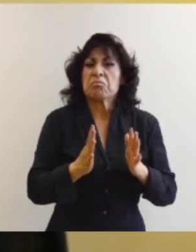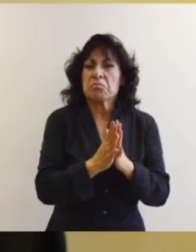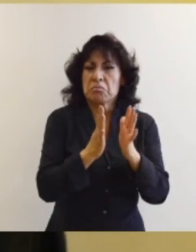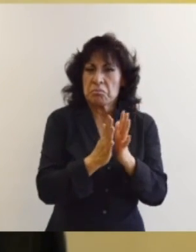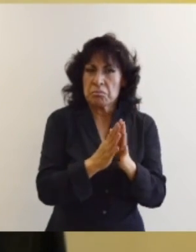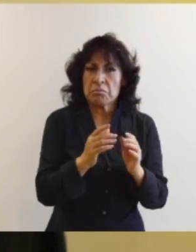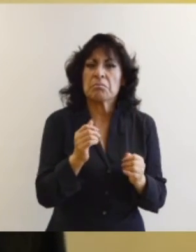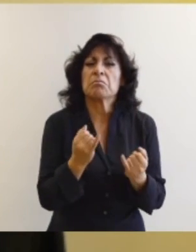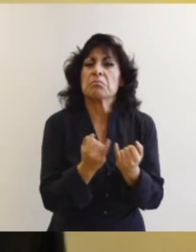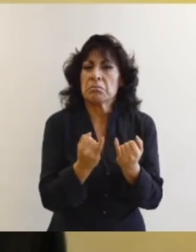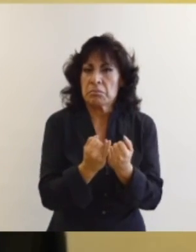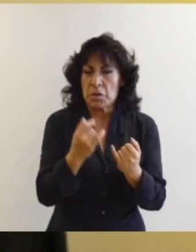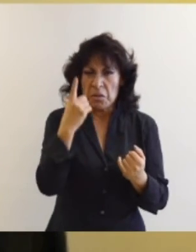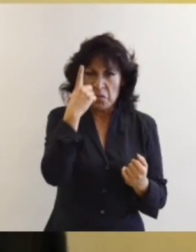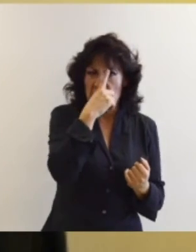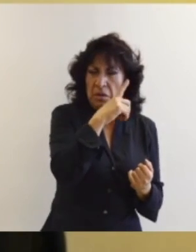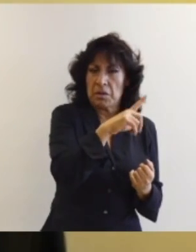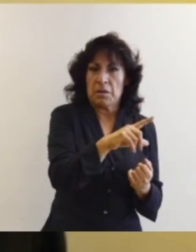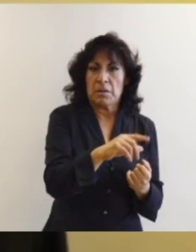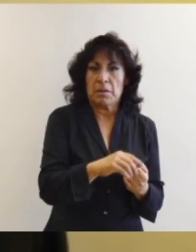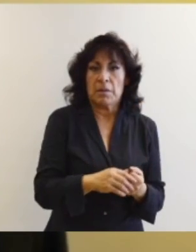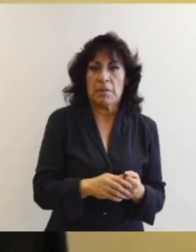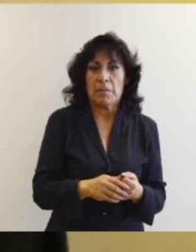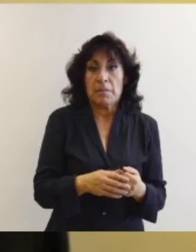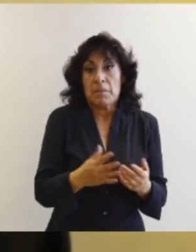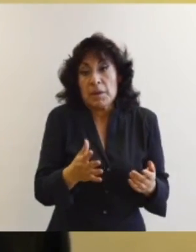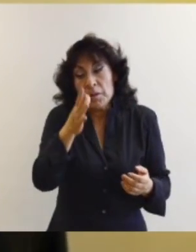por sus hechos no pudiéramos sospecharlo.